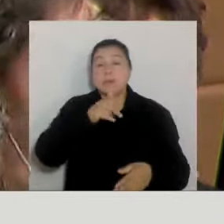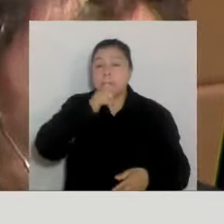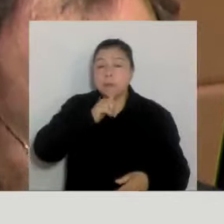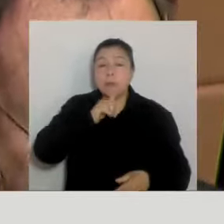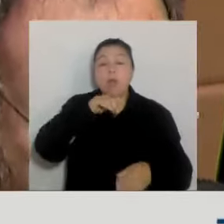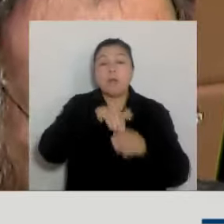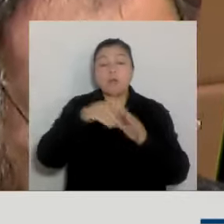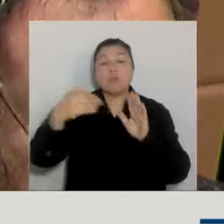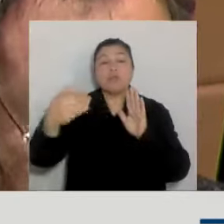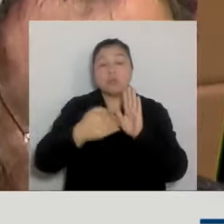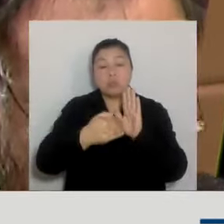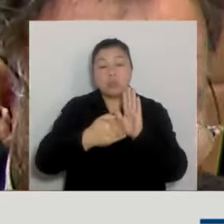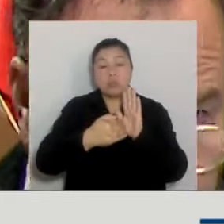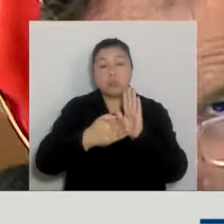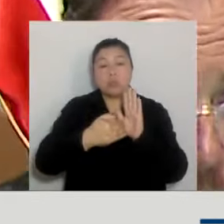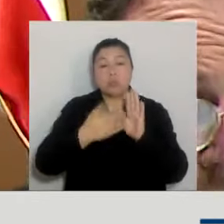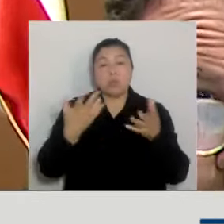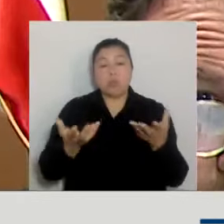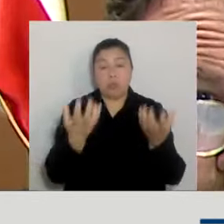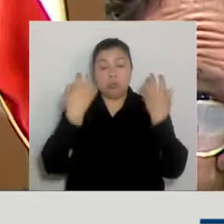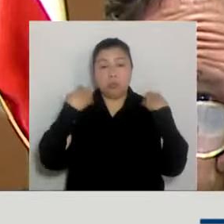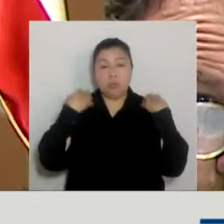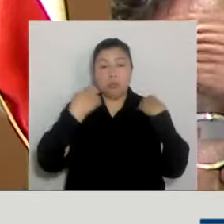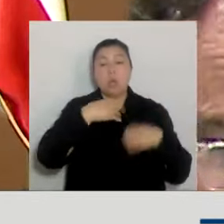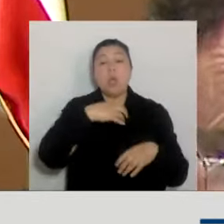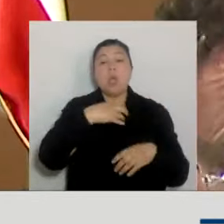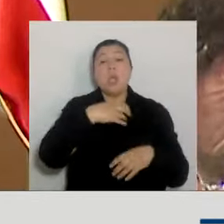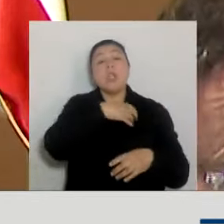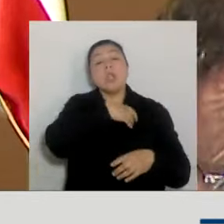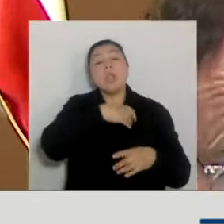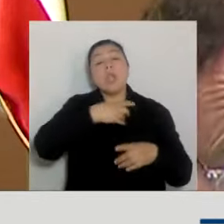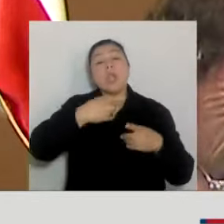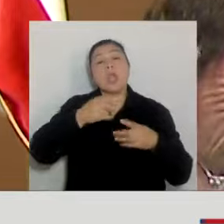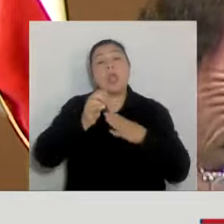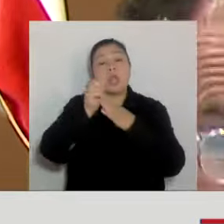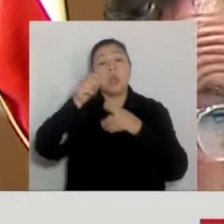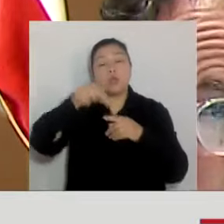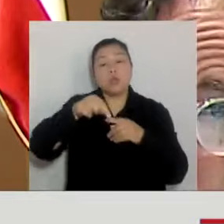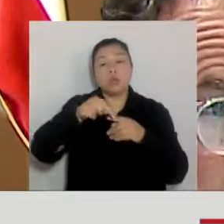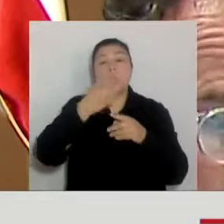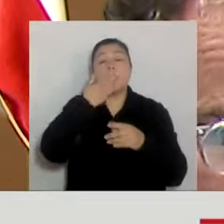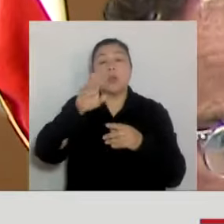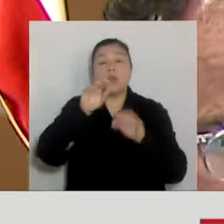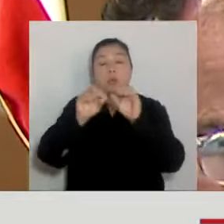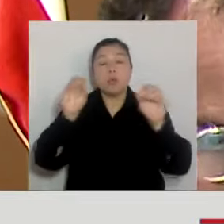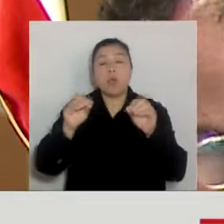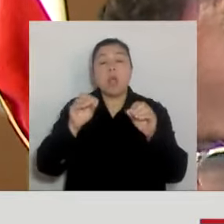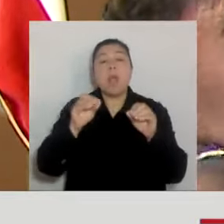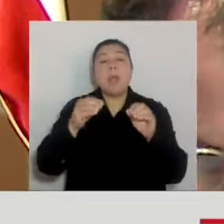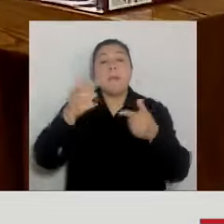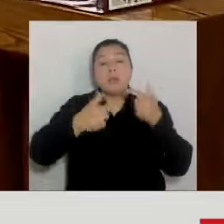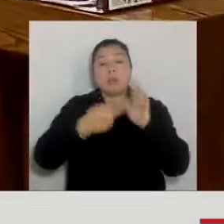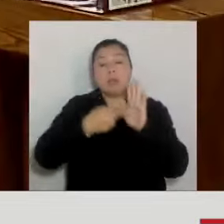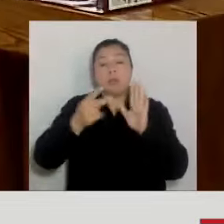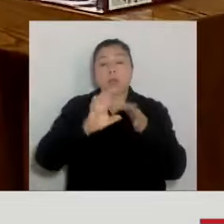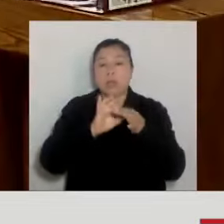este proyecto como un acto de responsabilidad y gobernabilidad pero hago el llamado urgente a a mejorar las políticas públicas Gracias